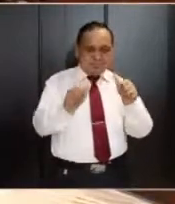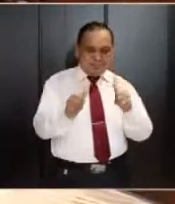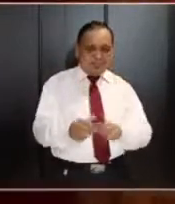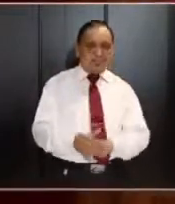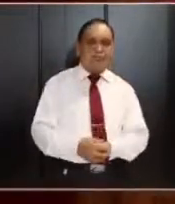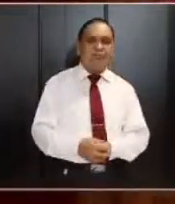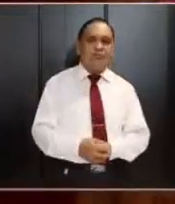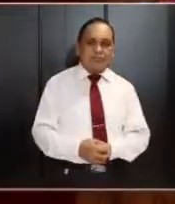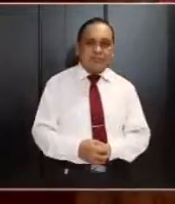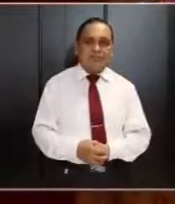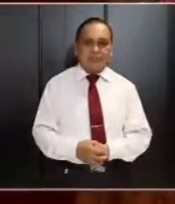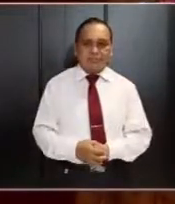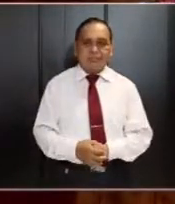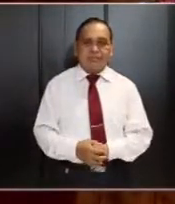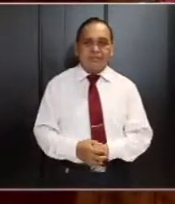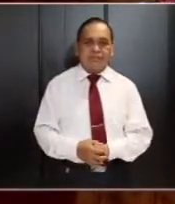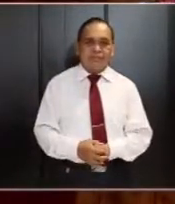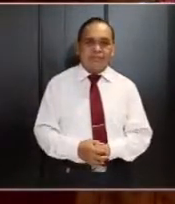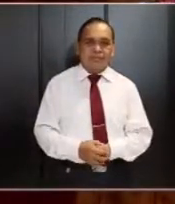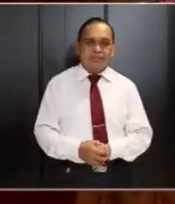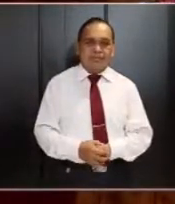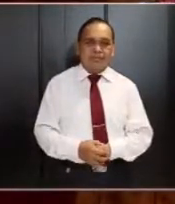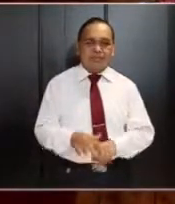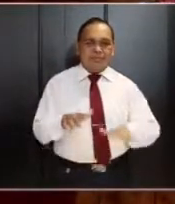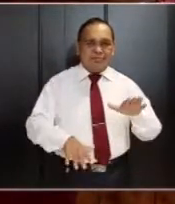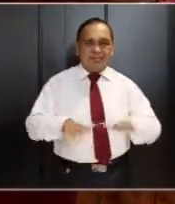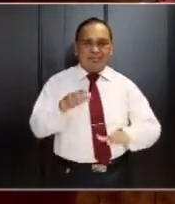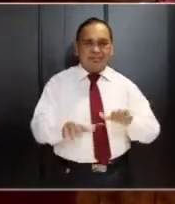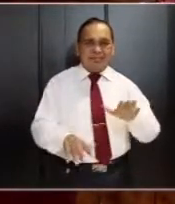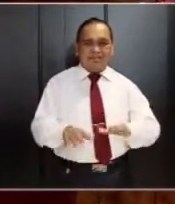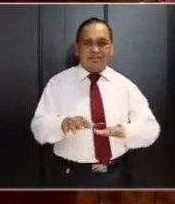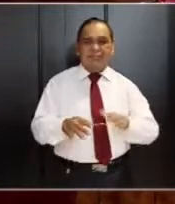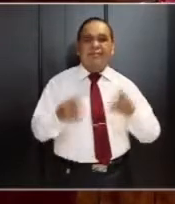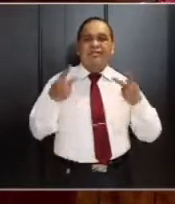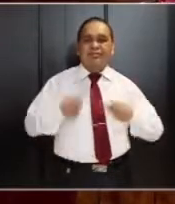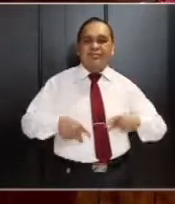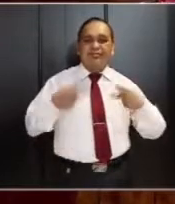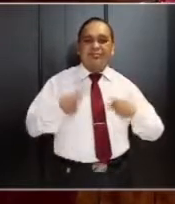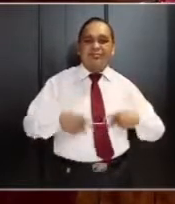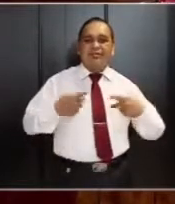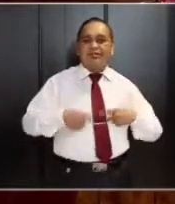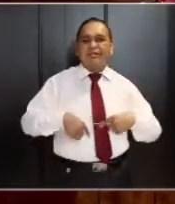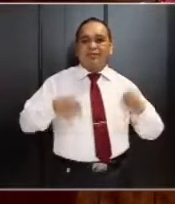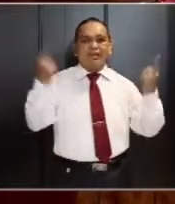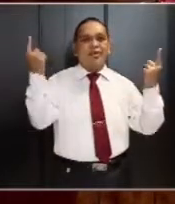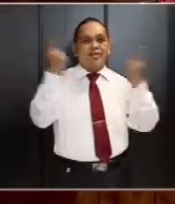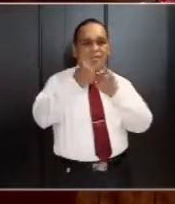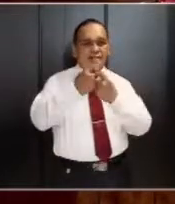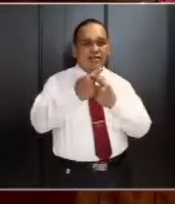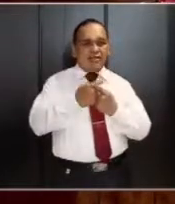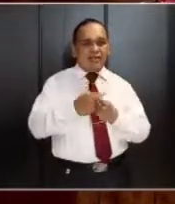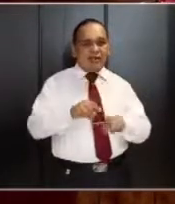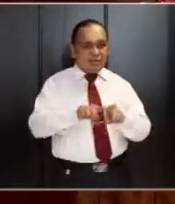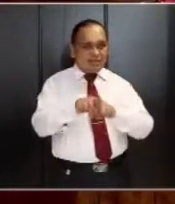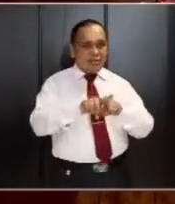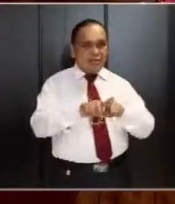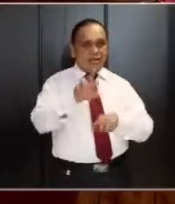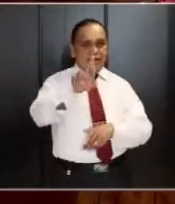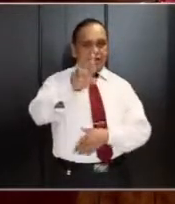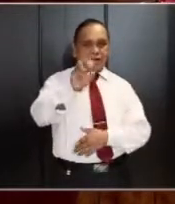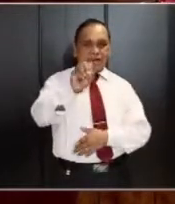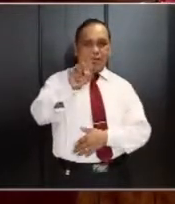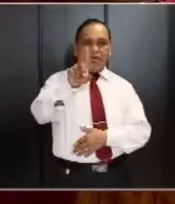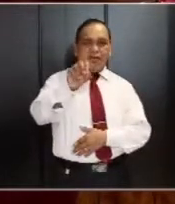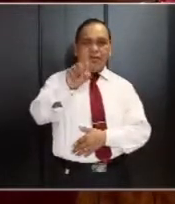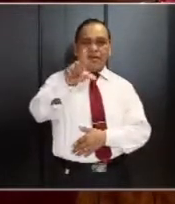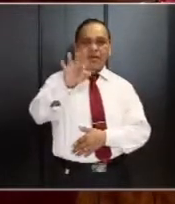que que buscaron a las personas equivocadas. Creo que de mi hermana y de Rodolfo, mi hermano, porque es un hermano para